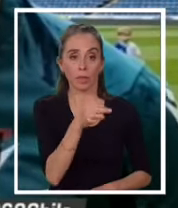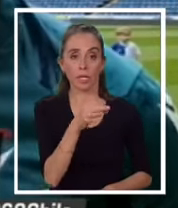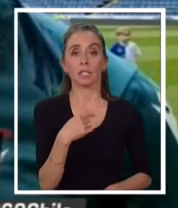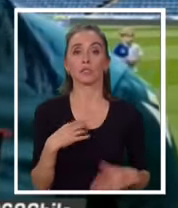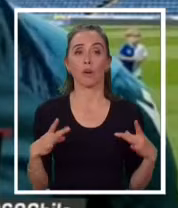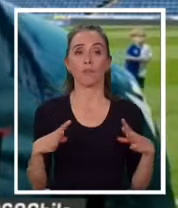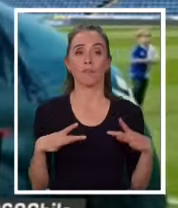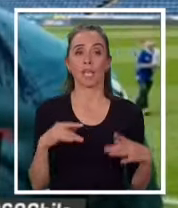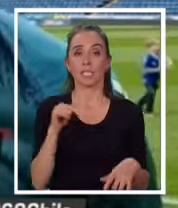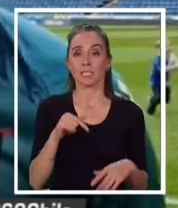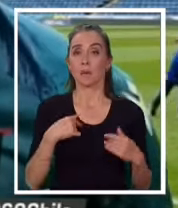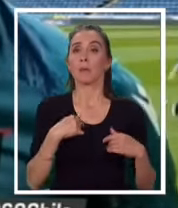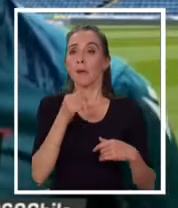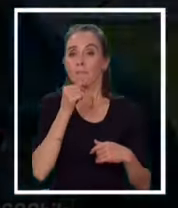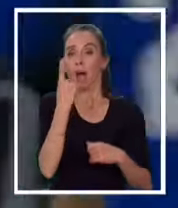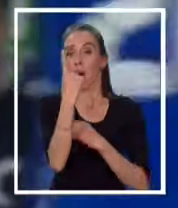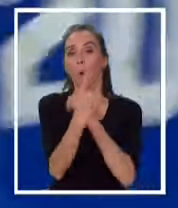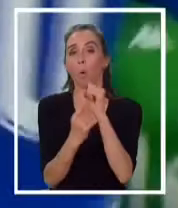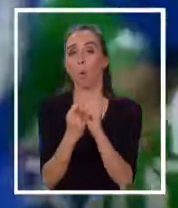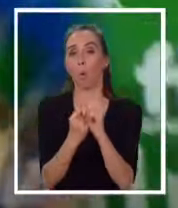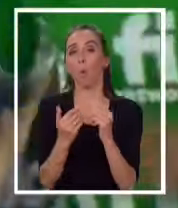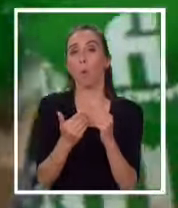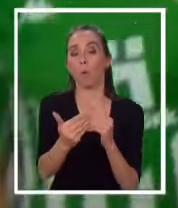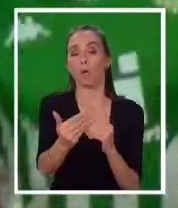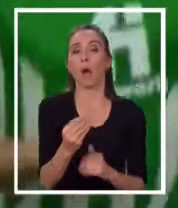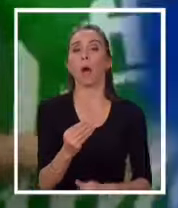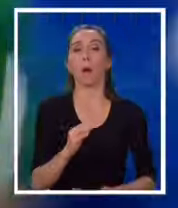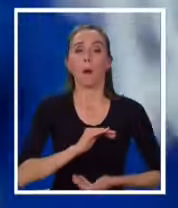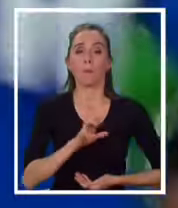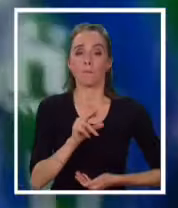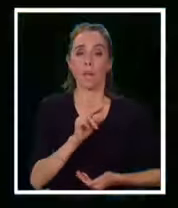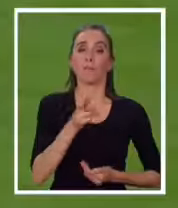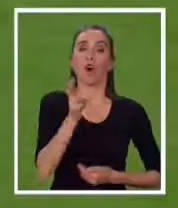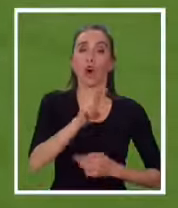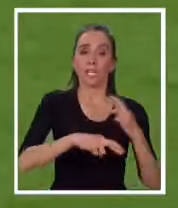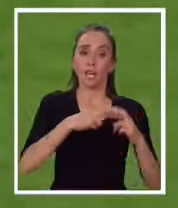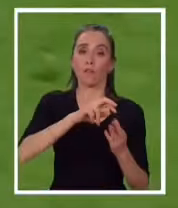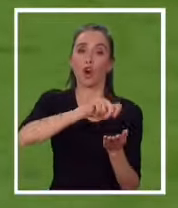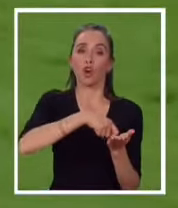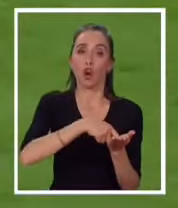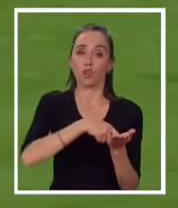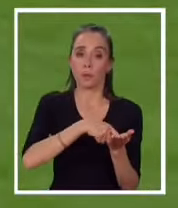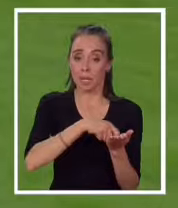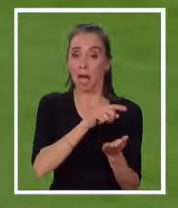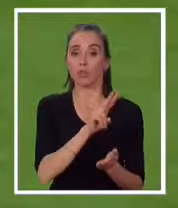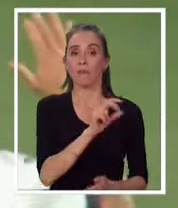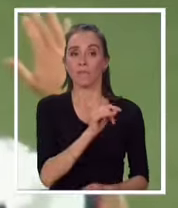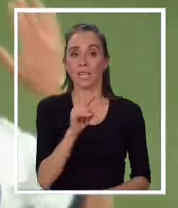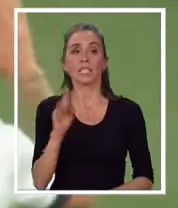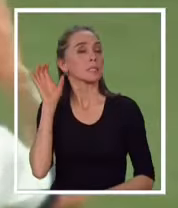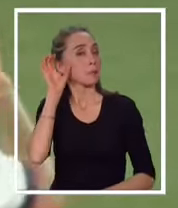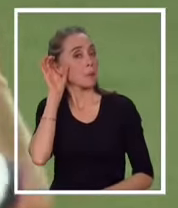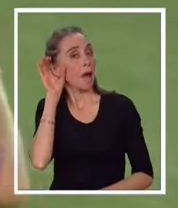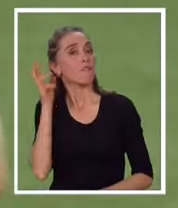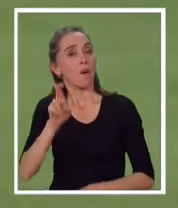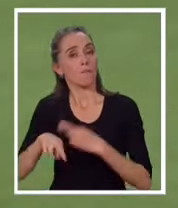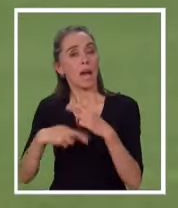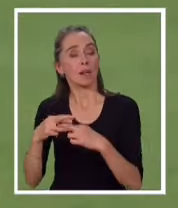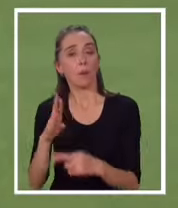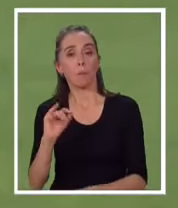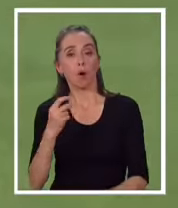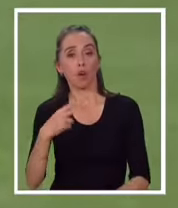estoy feliz acá y me queda un año. Bravo renovó con Betis. Medel hará lo mismo seguramente con Bolonia. Sí, la verdad que acá